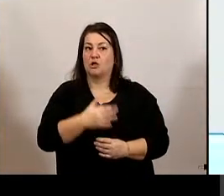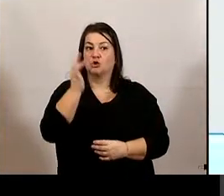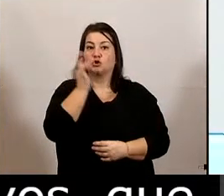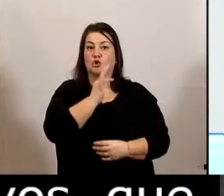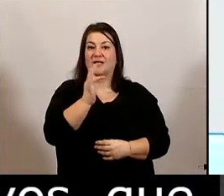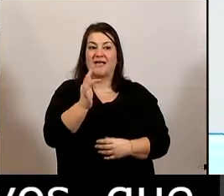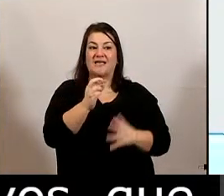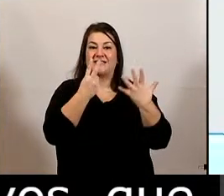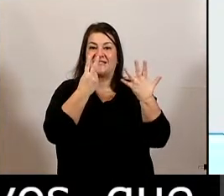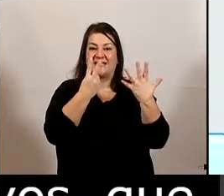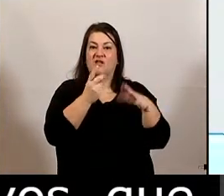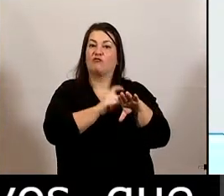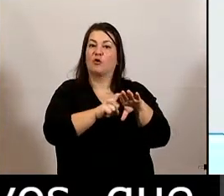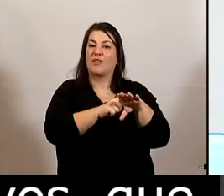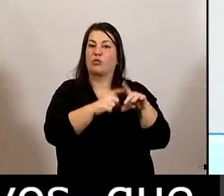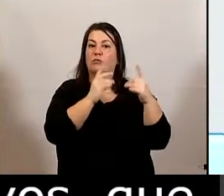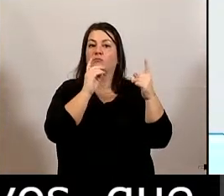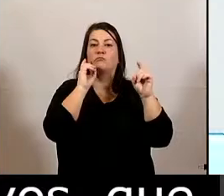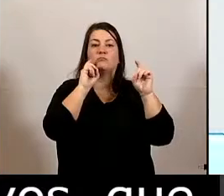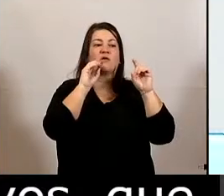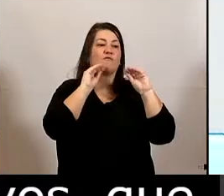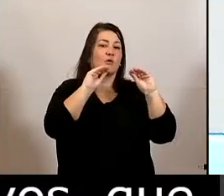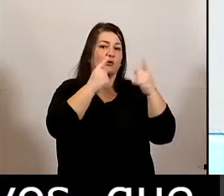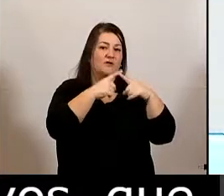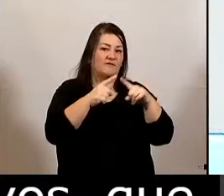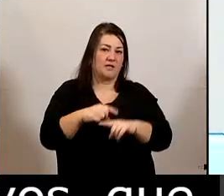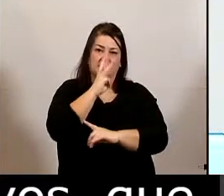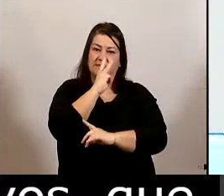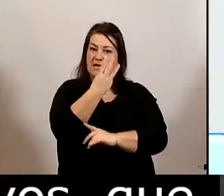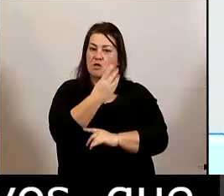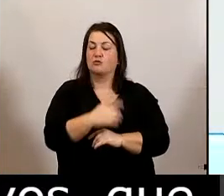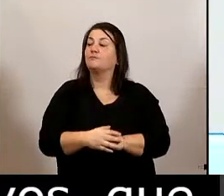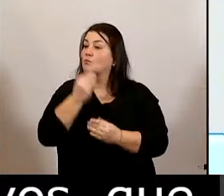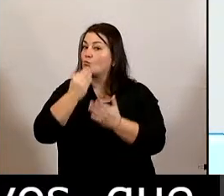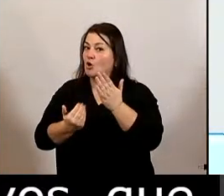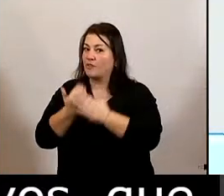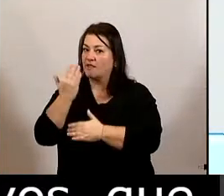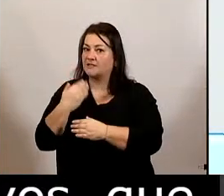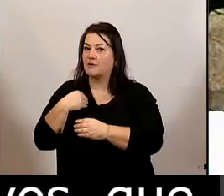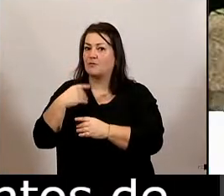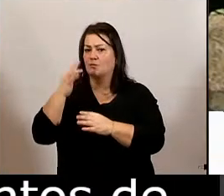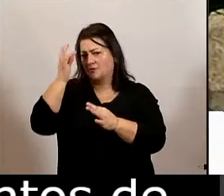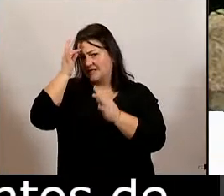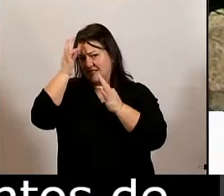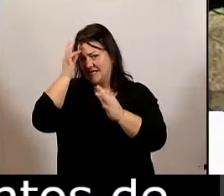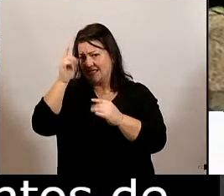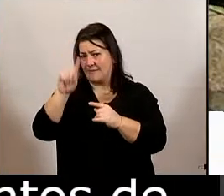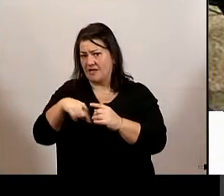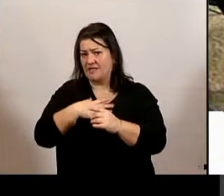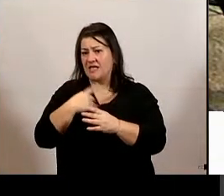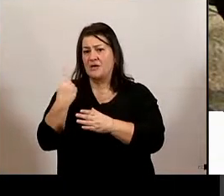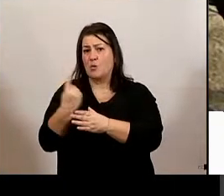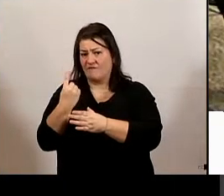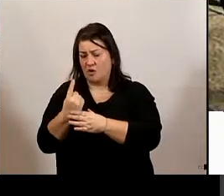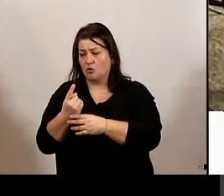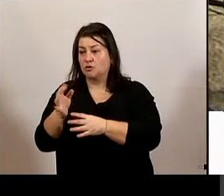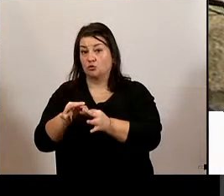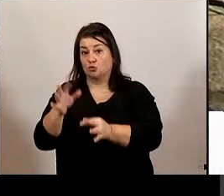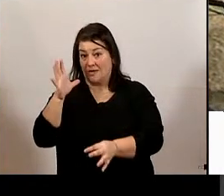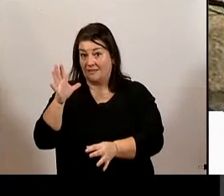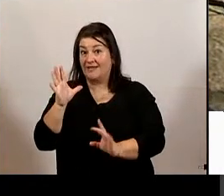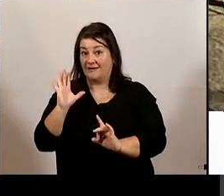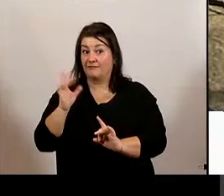7 distintos tipos de formación durante 3 años. Buenos días. Una precisión sobre el tema de huérfanos. Afortunadamente